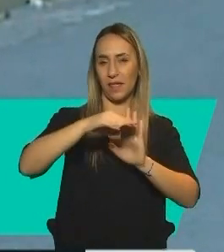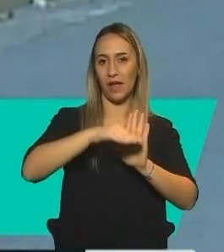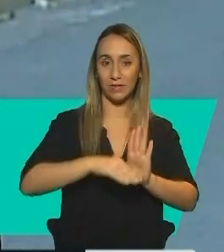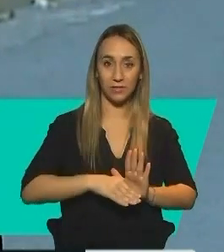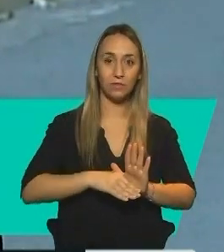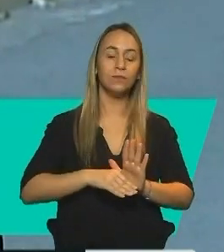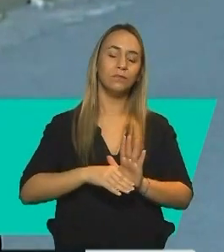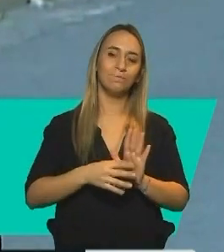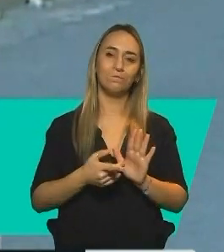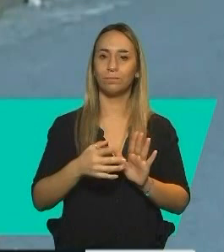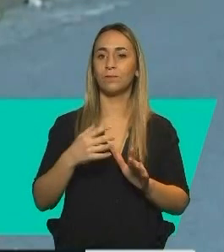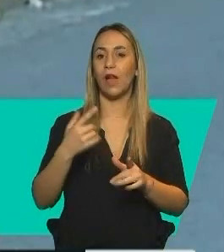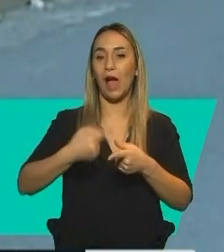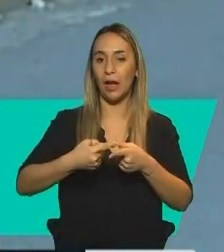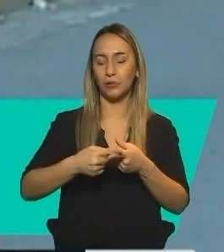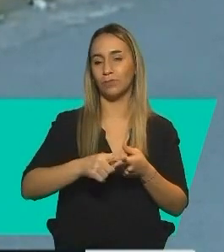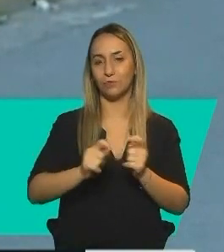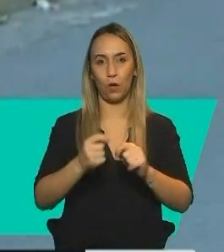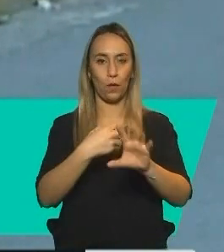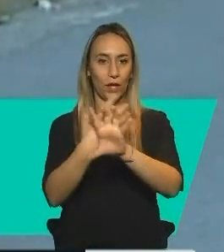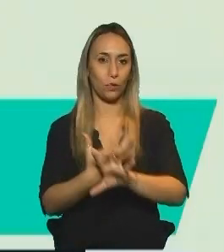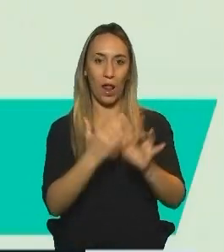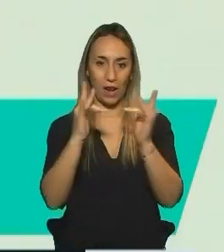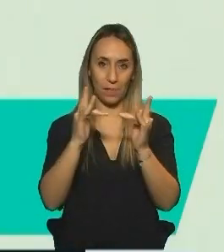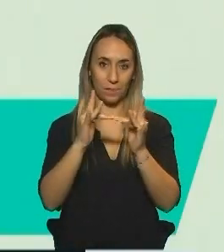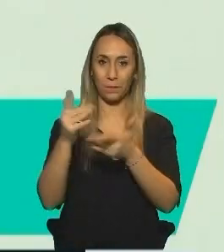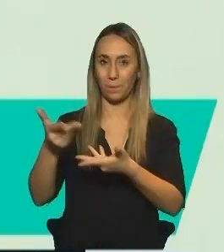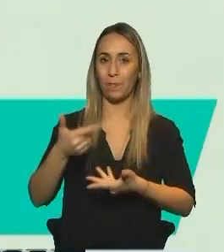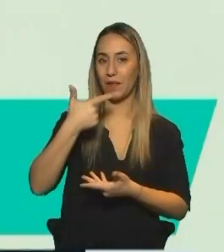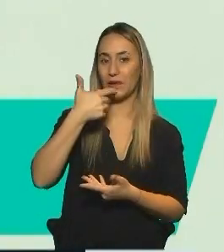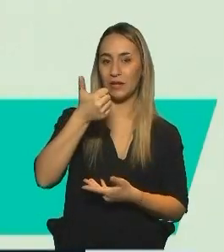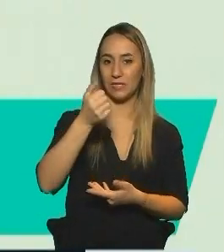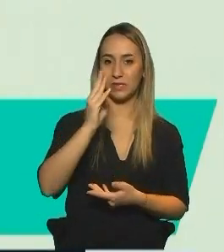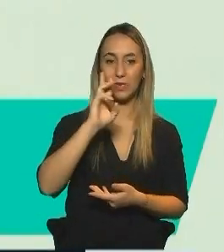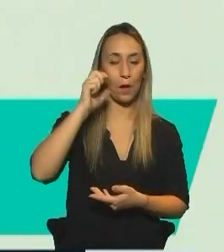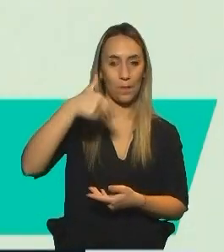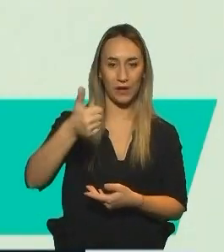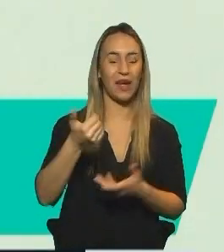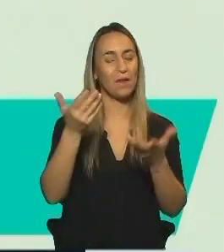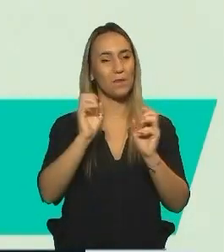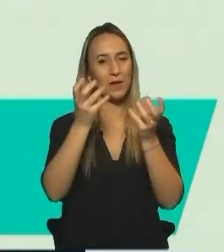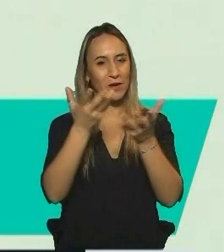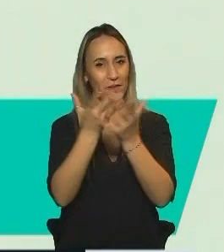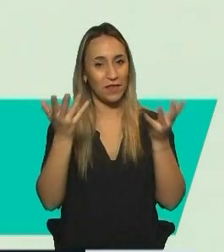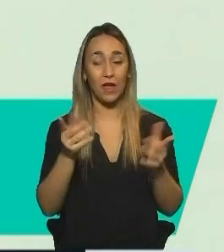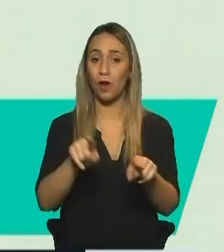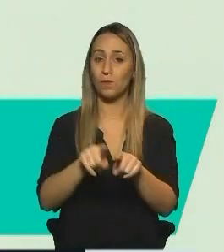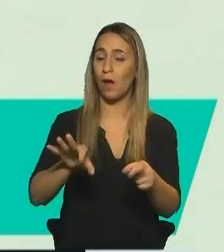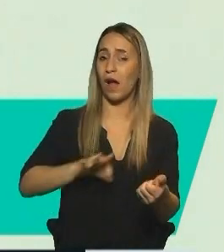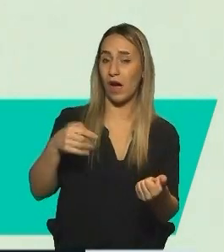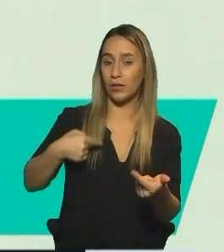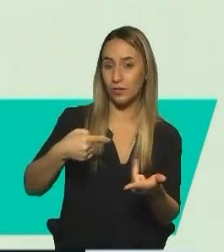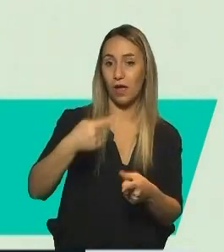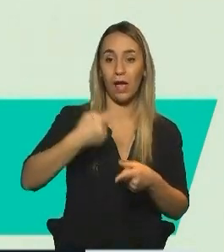para contarnos más detalles, está con nosotros Sabrina. ¿Cómo estás, Sabrina? Buenos días. Hola, Brenda. ¿Cómo estás? Buenos días. Como cada año, además del